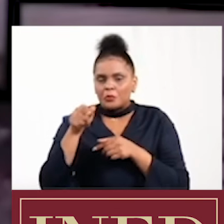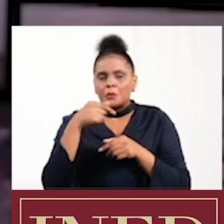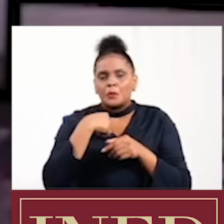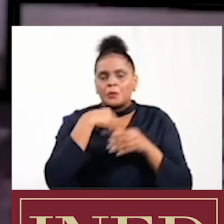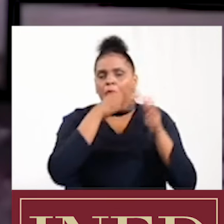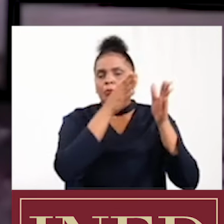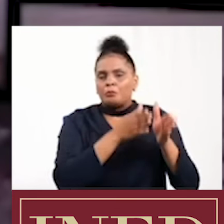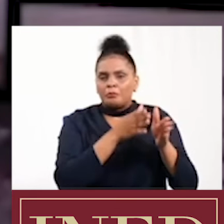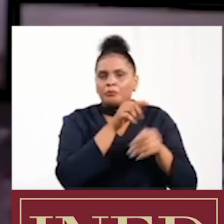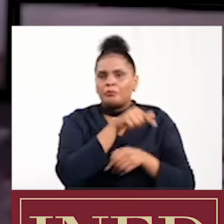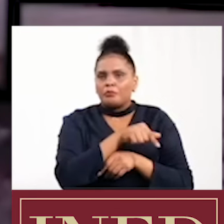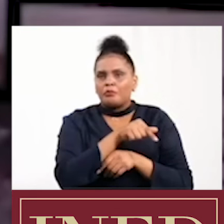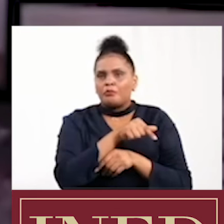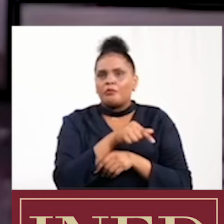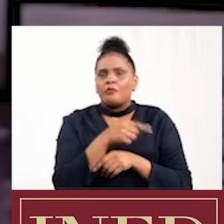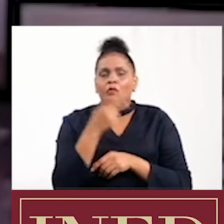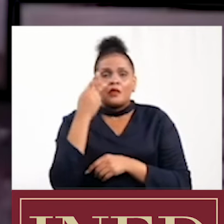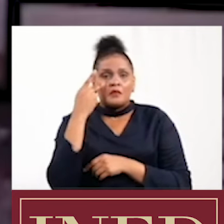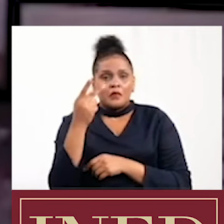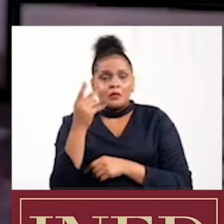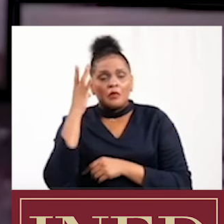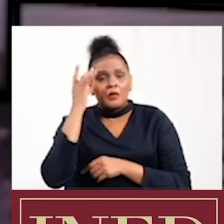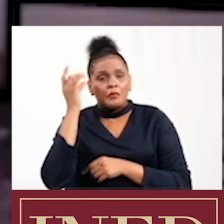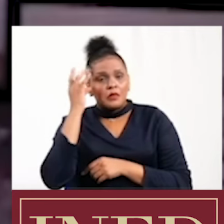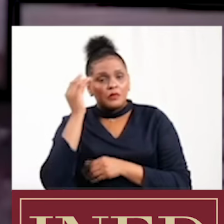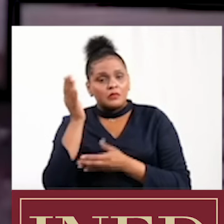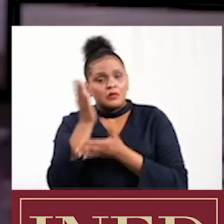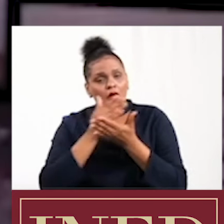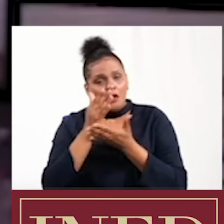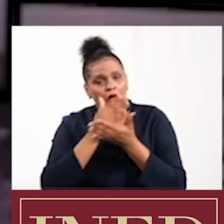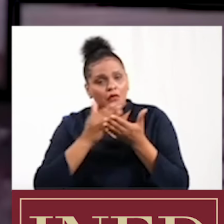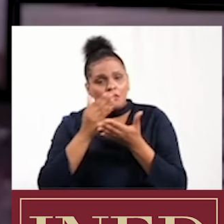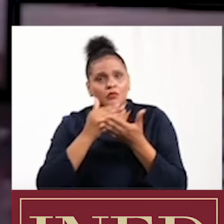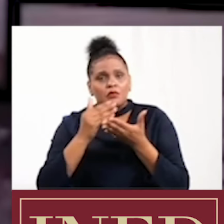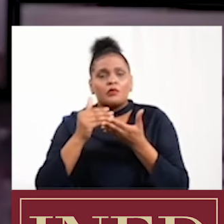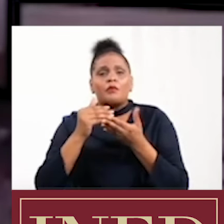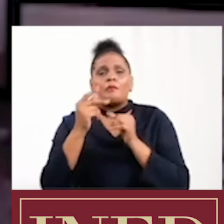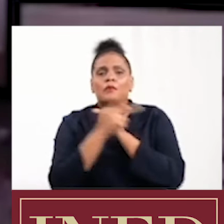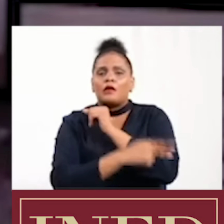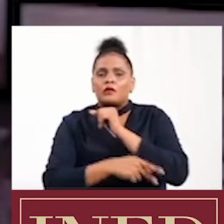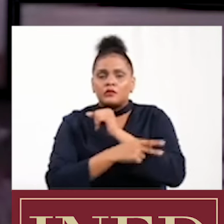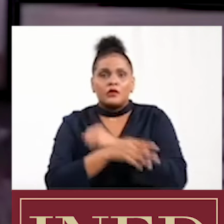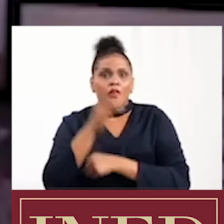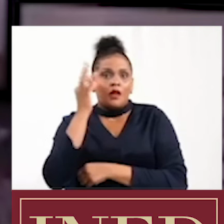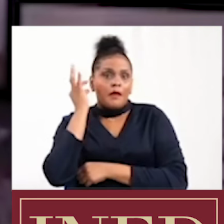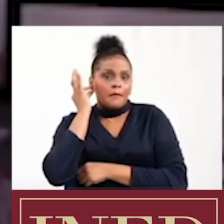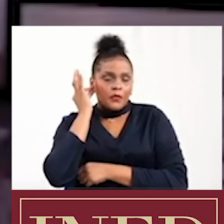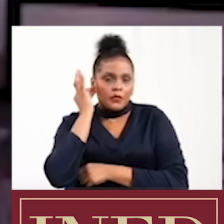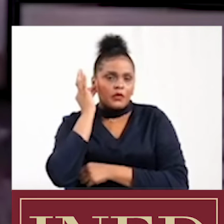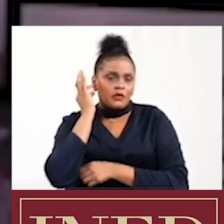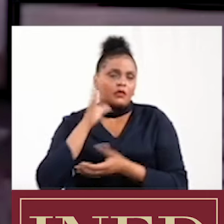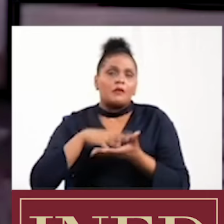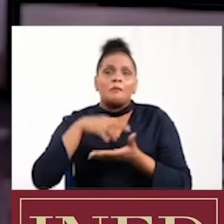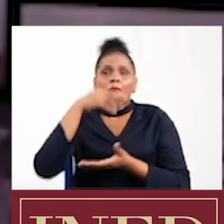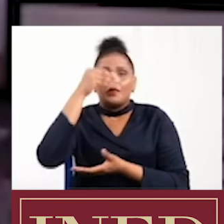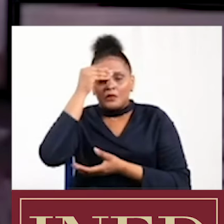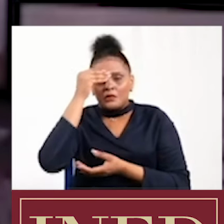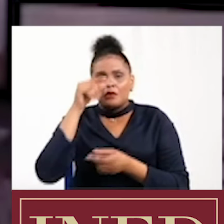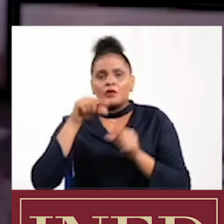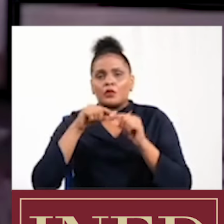no se ha visto también por la experiencia de algunos países que las mujeres están enfrentando también algunos